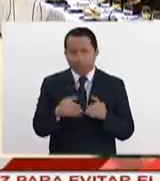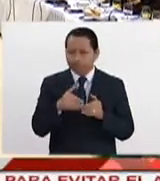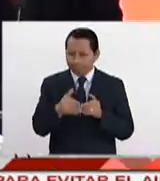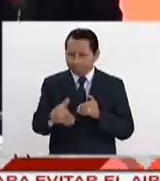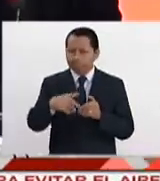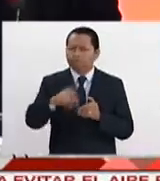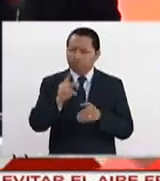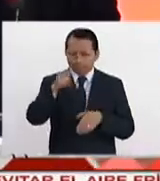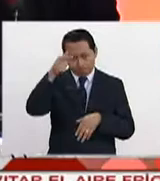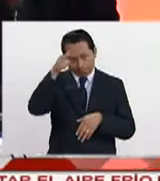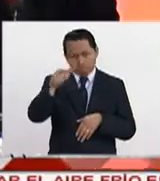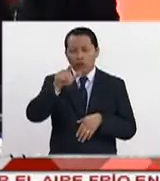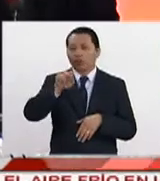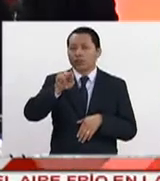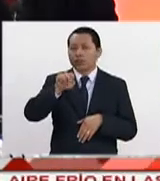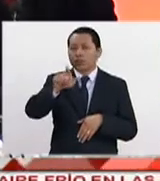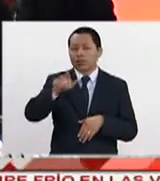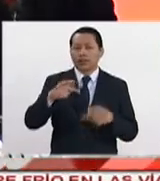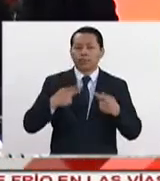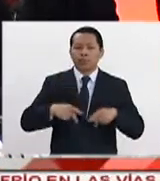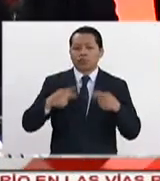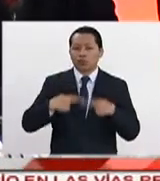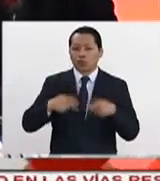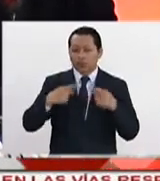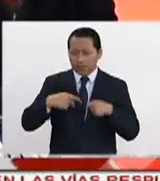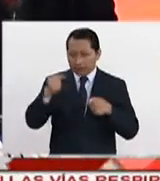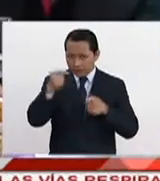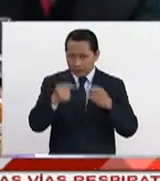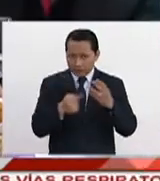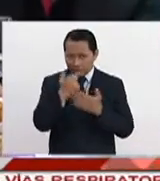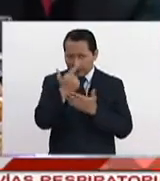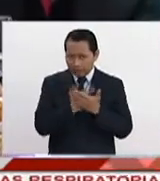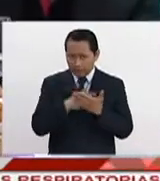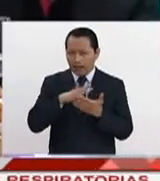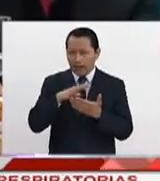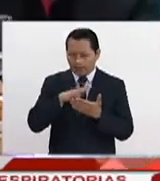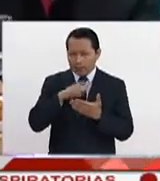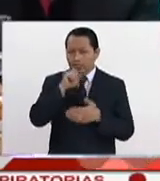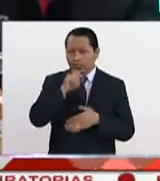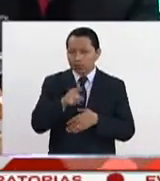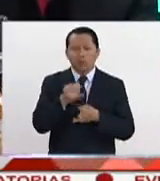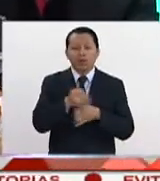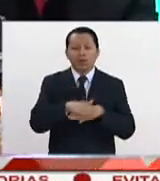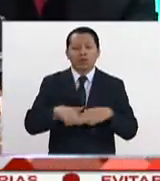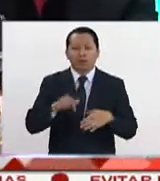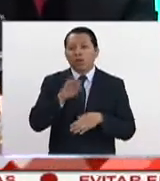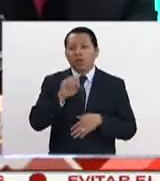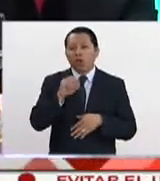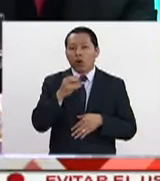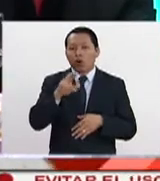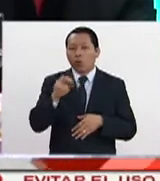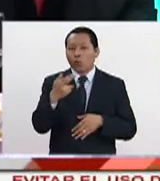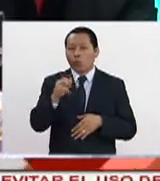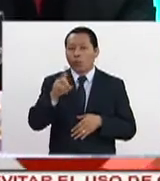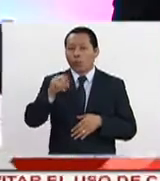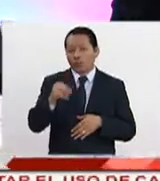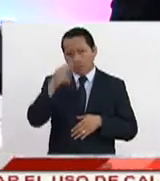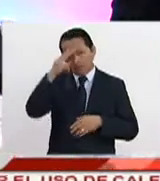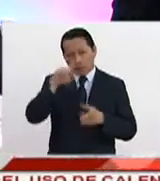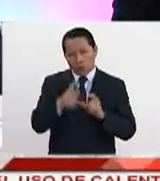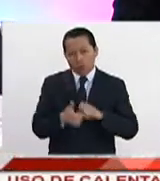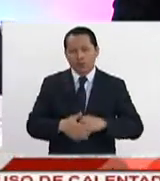se tienen identificadas 87 personas que fueron mencionadas en estos reportes. Con información de Flor Hurtado, México al